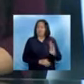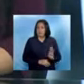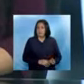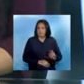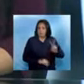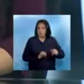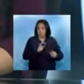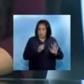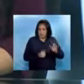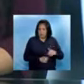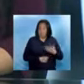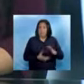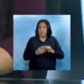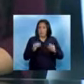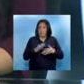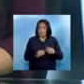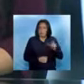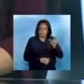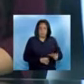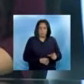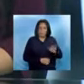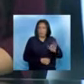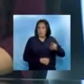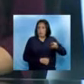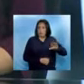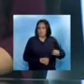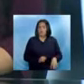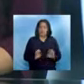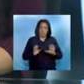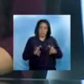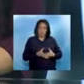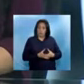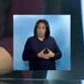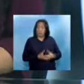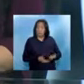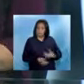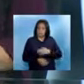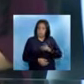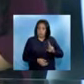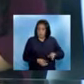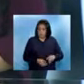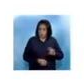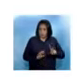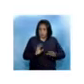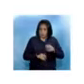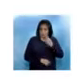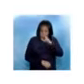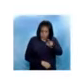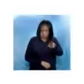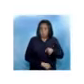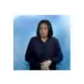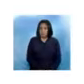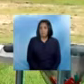2016, esta vez con la historia de Francisco Bosa. Somos equipo, somos Río 2016, tienes que verlo.